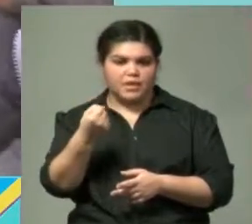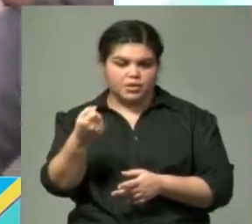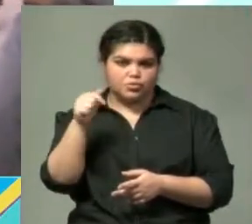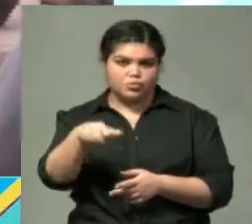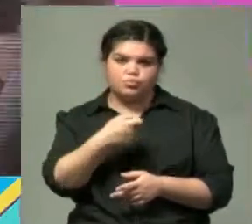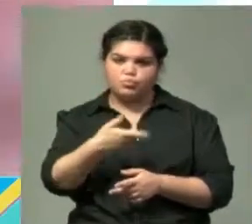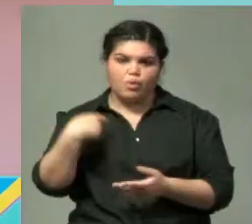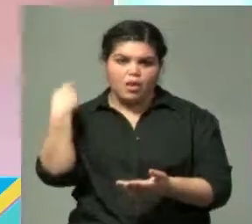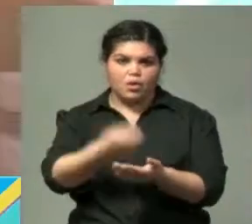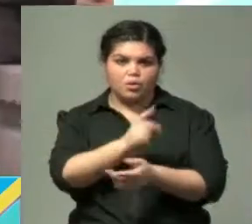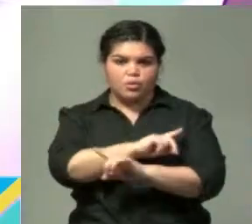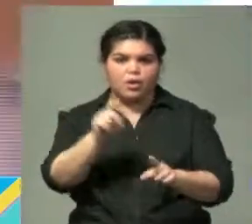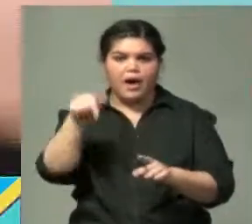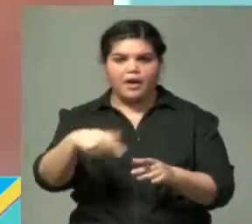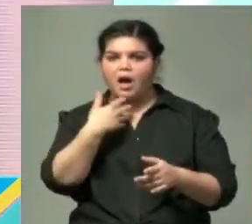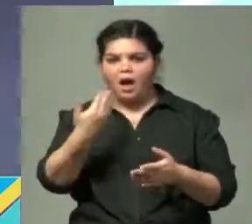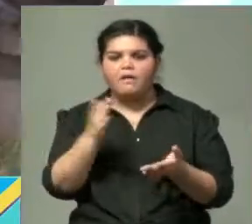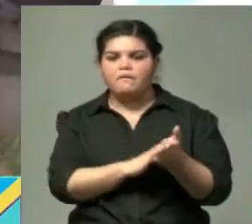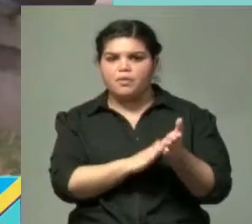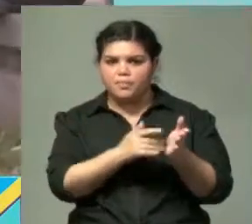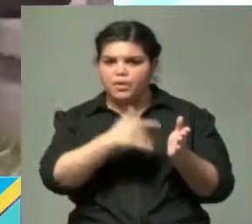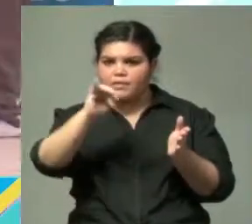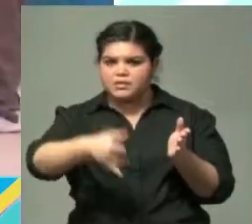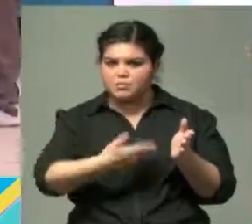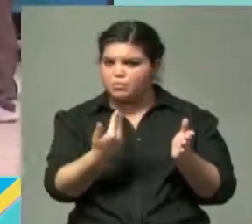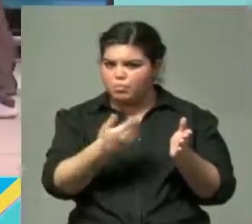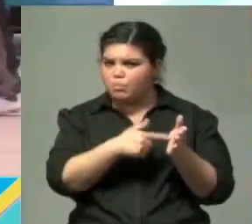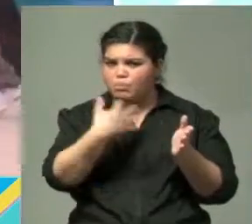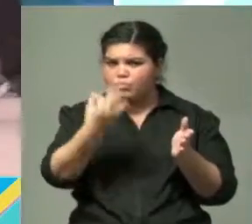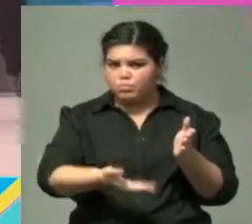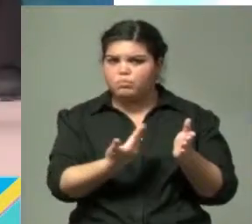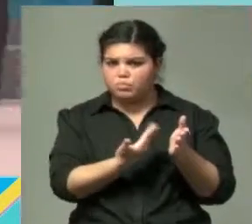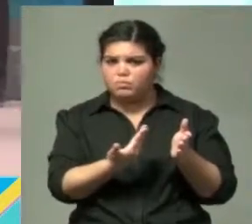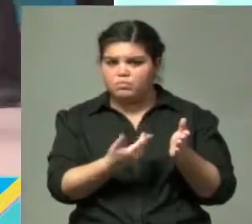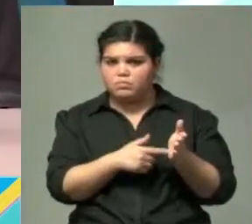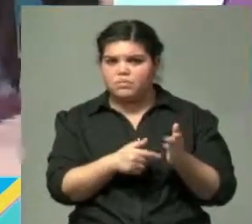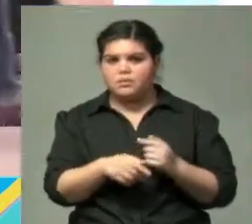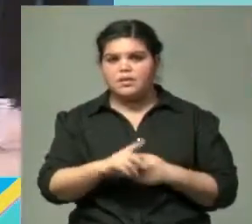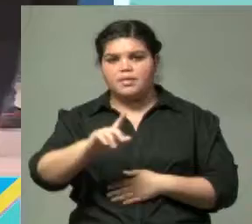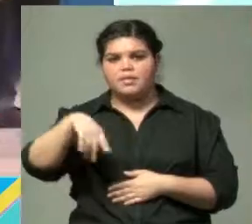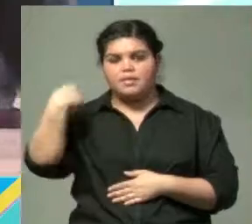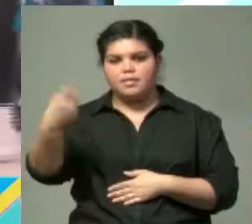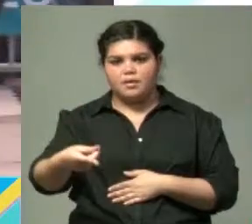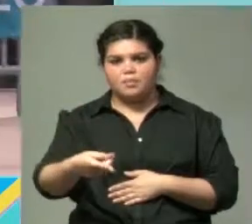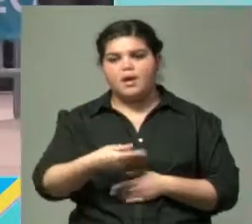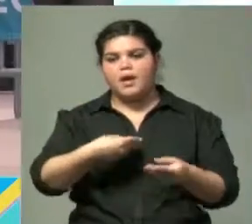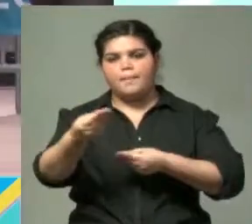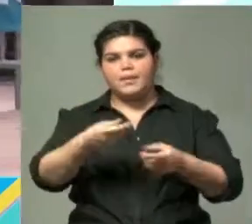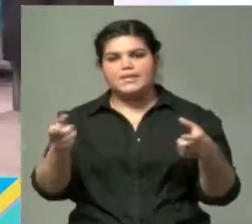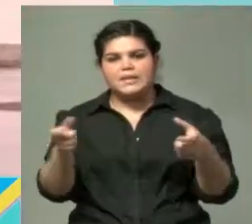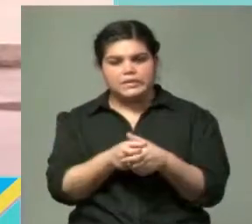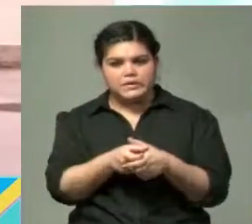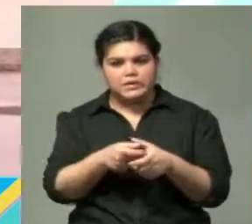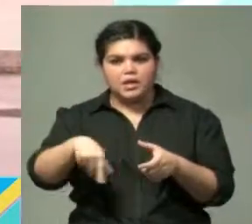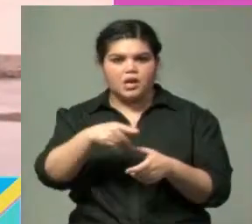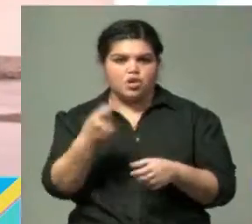¿sí? Que sean públicos y que demuestren que no pueden hacerlo, porque es mentira que no pueden hacerlo. Después, las pequeñas pymes, las empresas más chicas que no